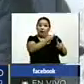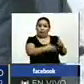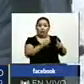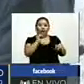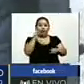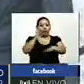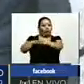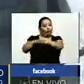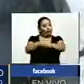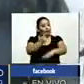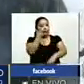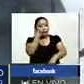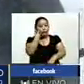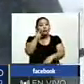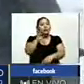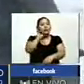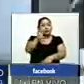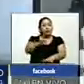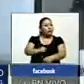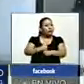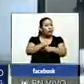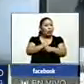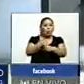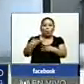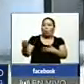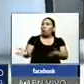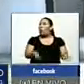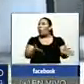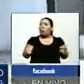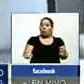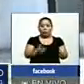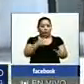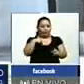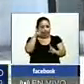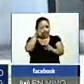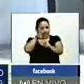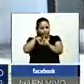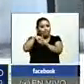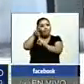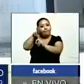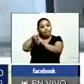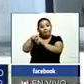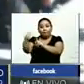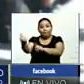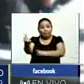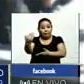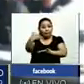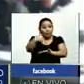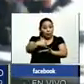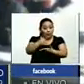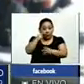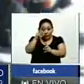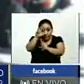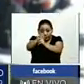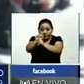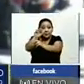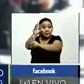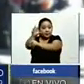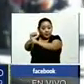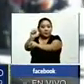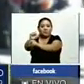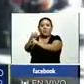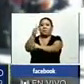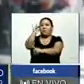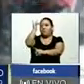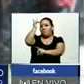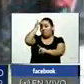en alerta, aseguran que no dejan pasar por alto cada detalle de los aspirantes, logrando identificarlos